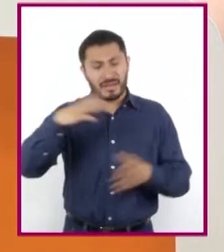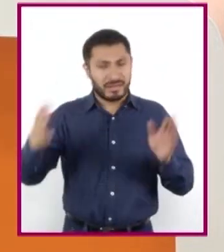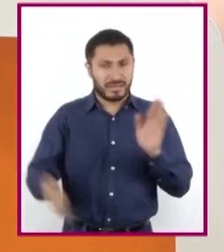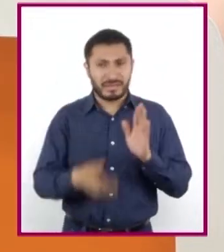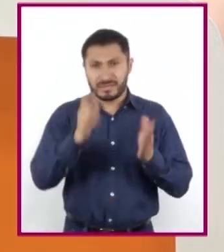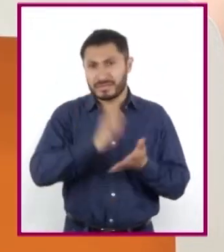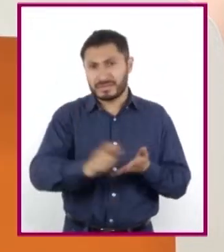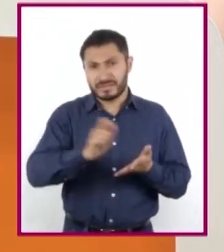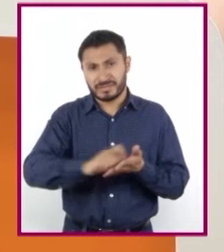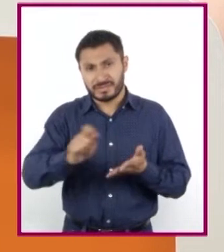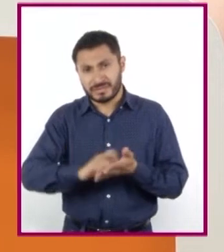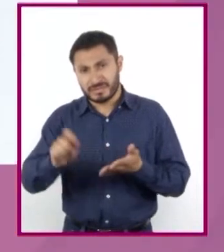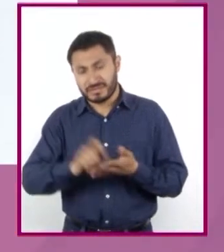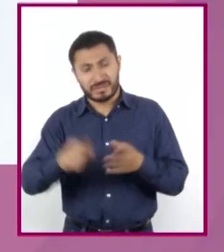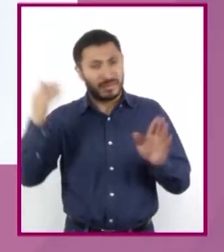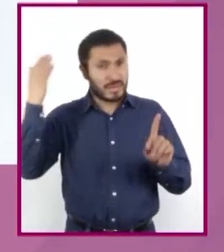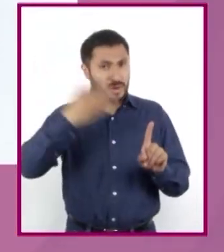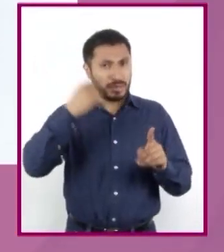objetivos de su investigación.